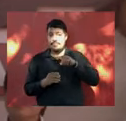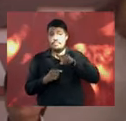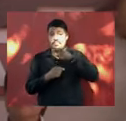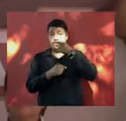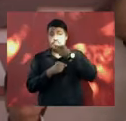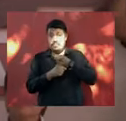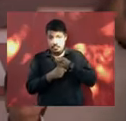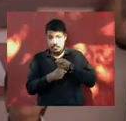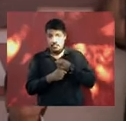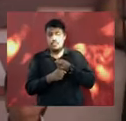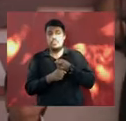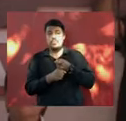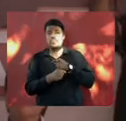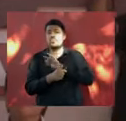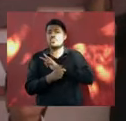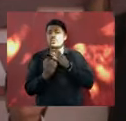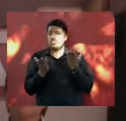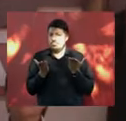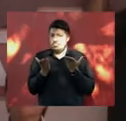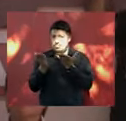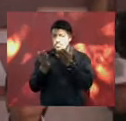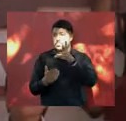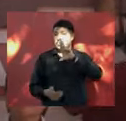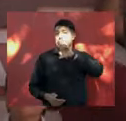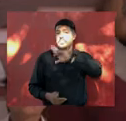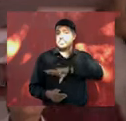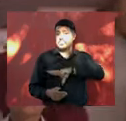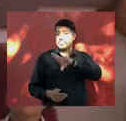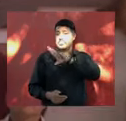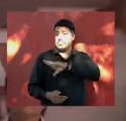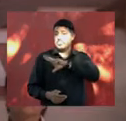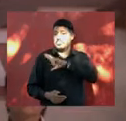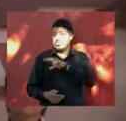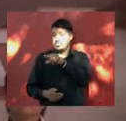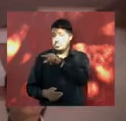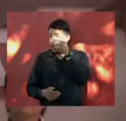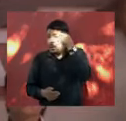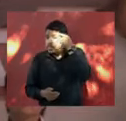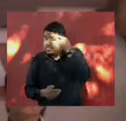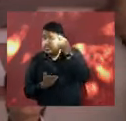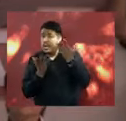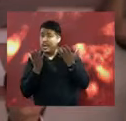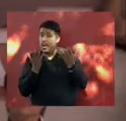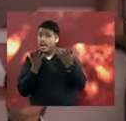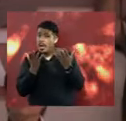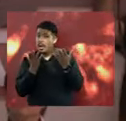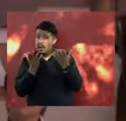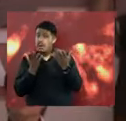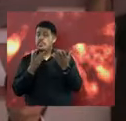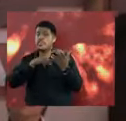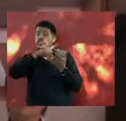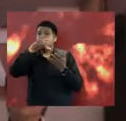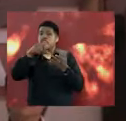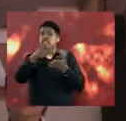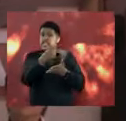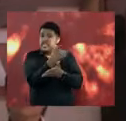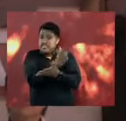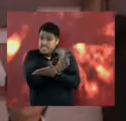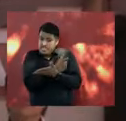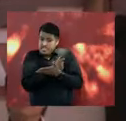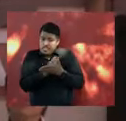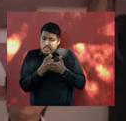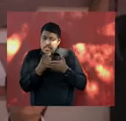puedan rentar, y si lo desean, se acumulan las rentas para poder después adquirir